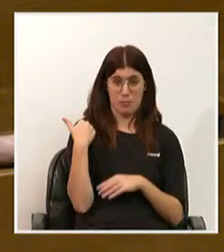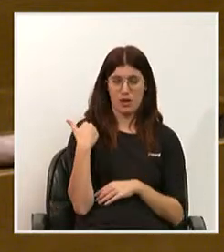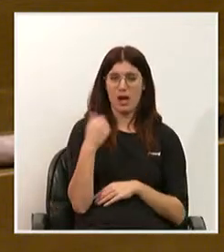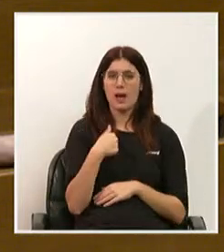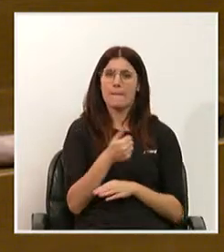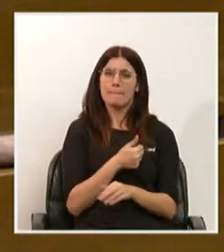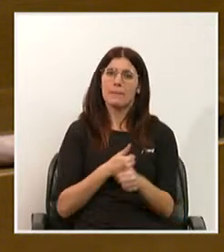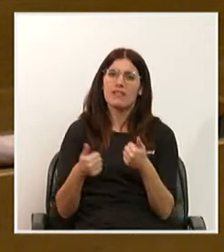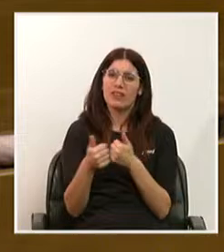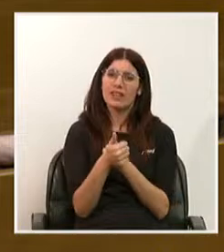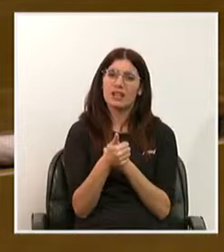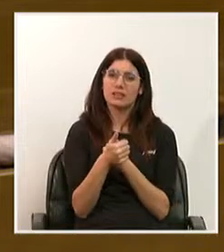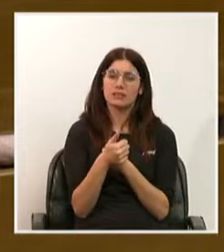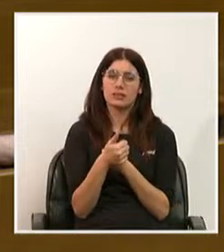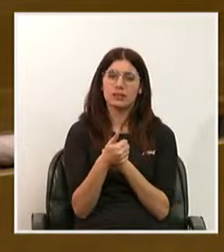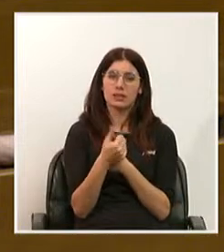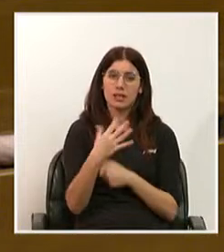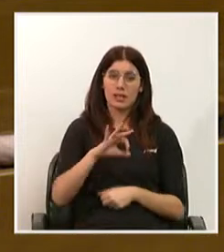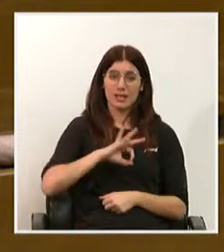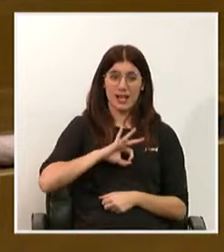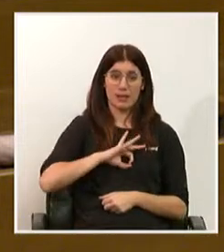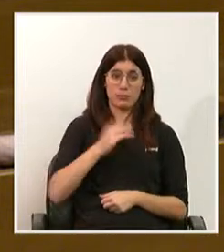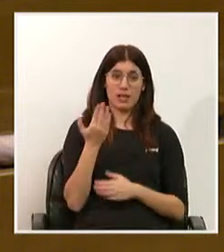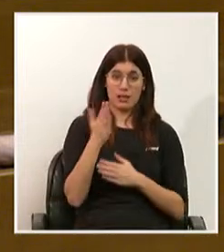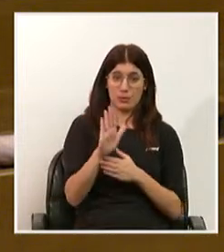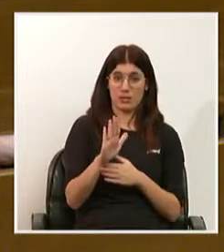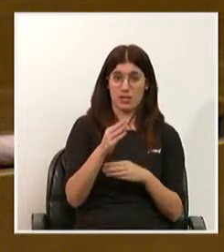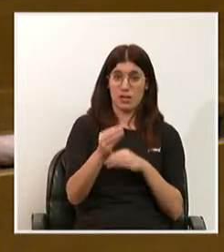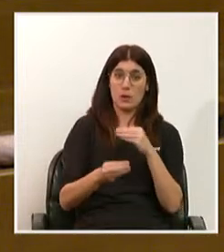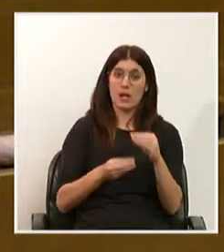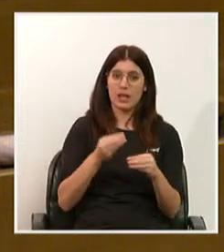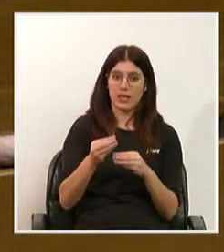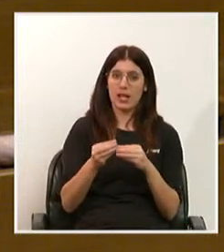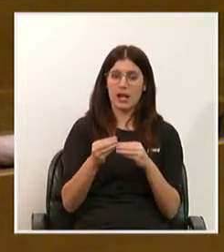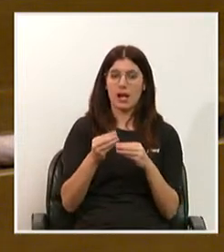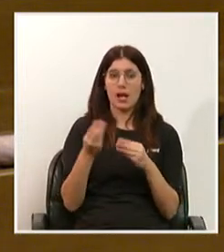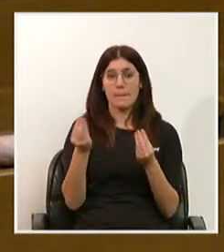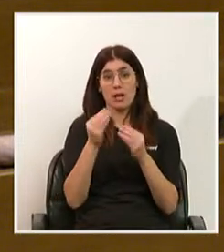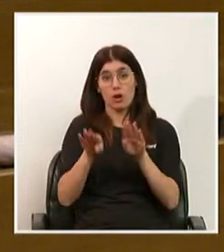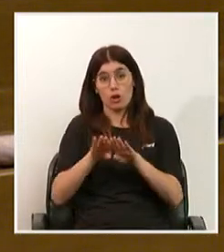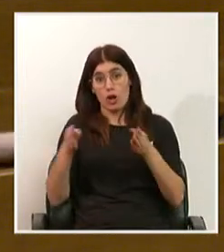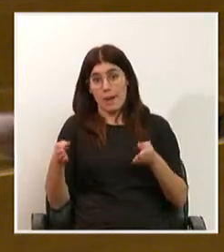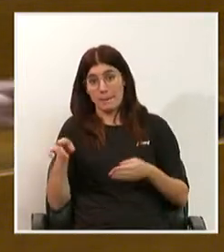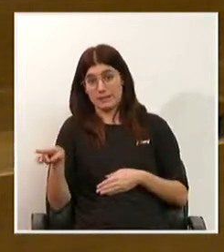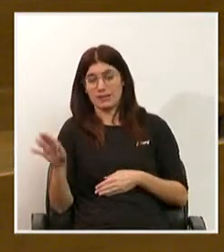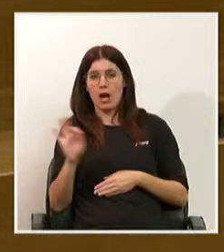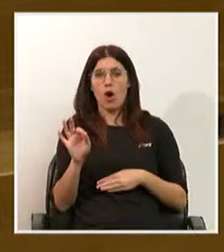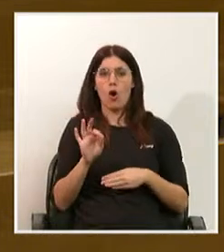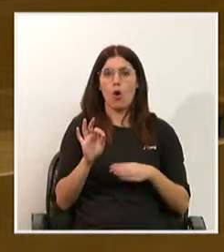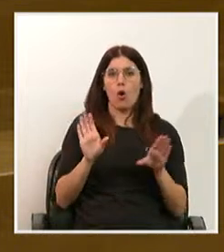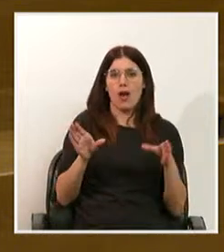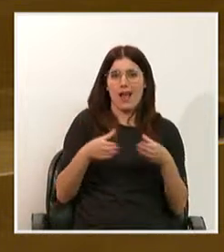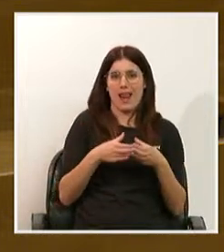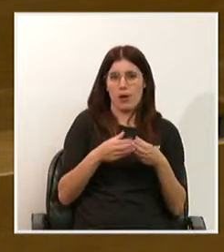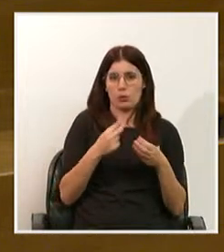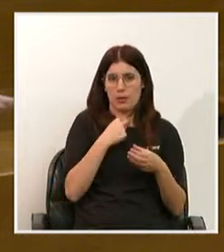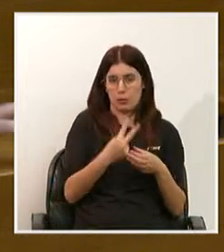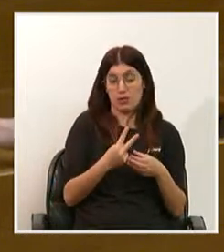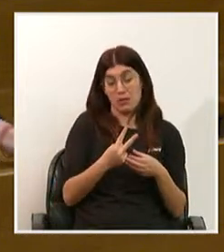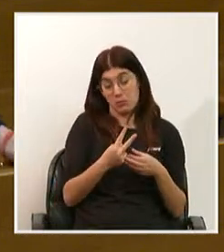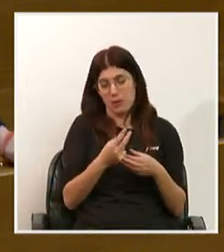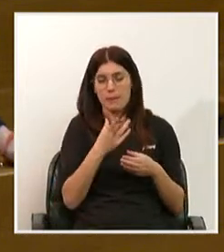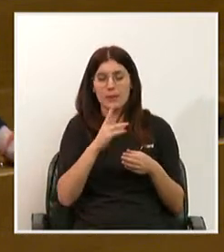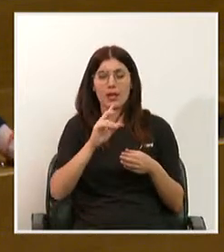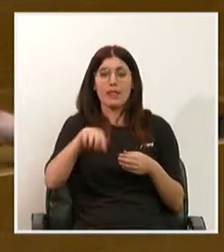preferí que la diputada que va a presentara o a través de la mesa o en junta de portos posteriorment